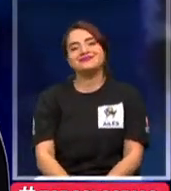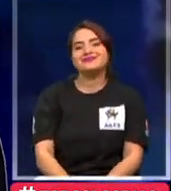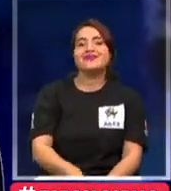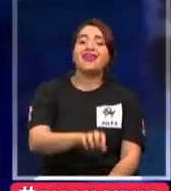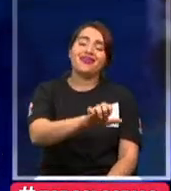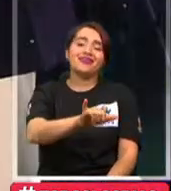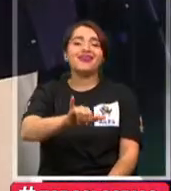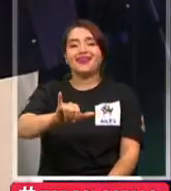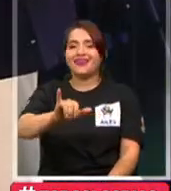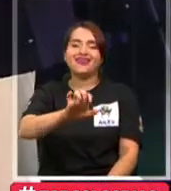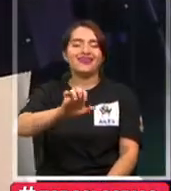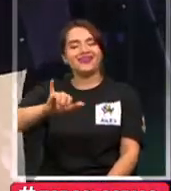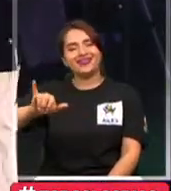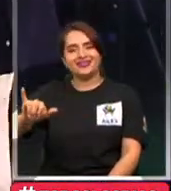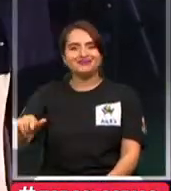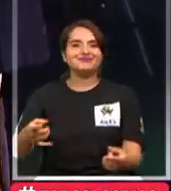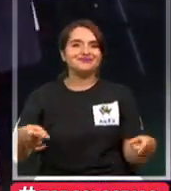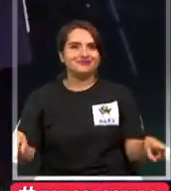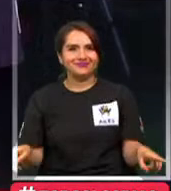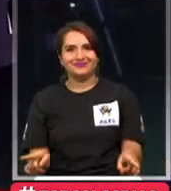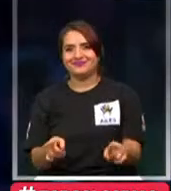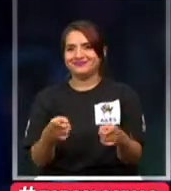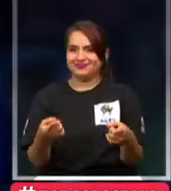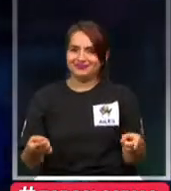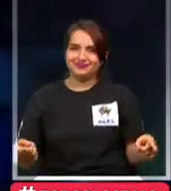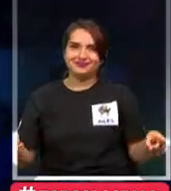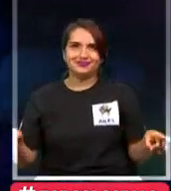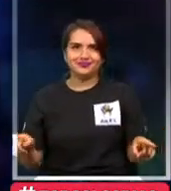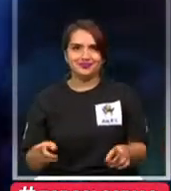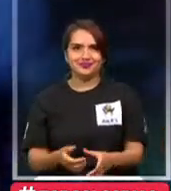Ey, ey, ey, ey.